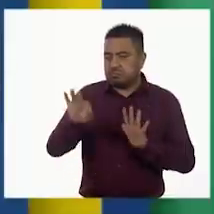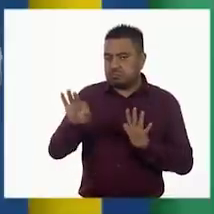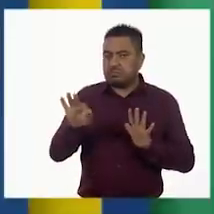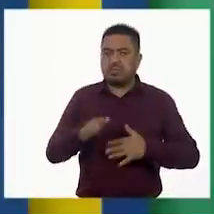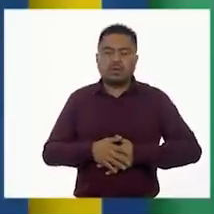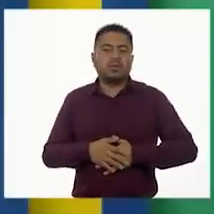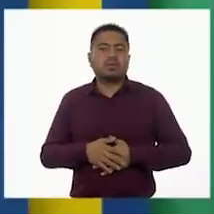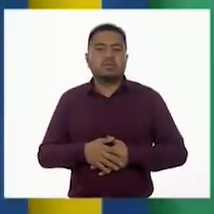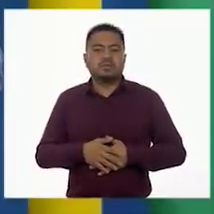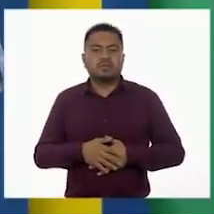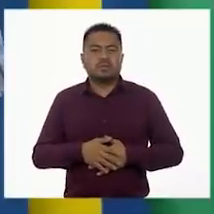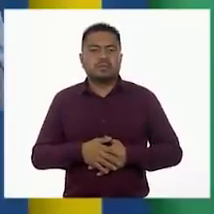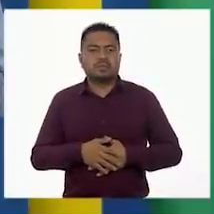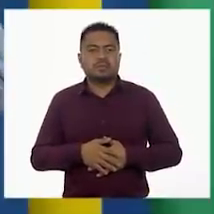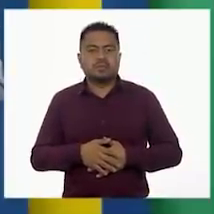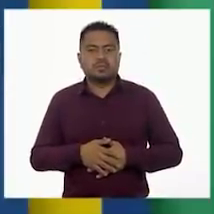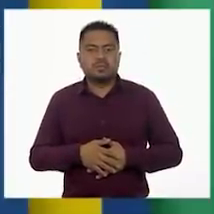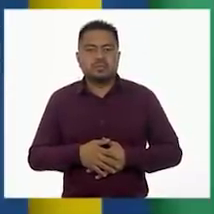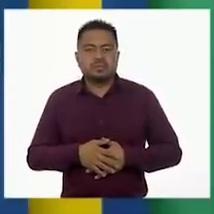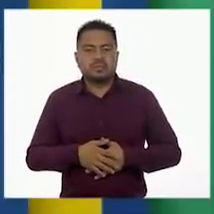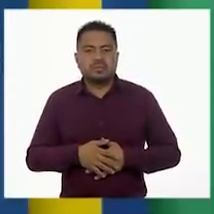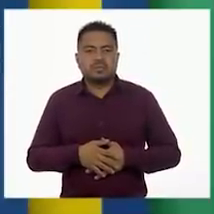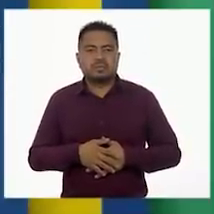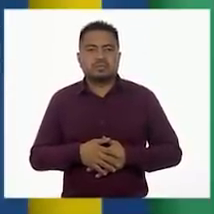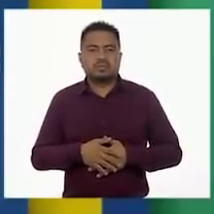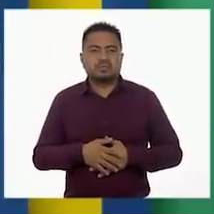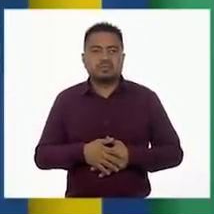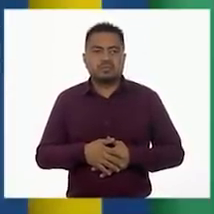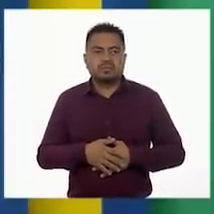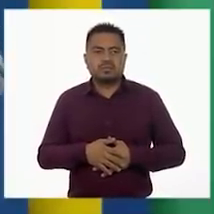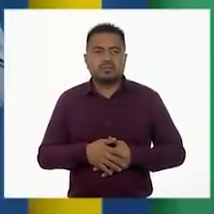o seleccionar un tema.